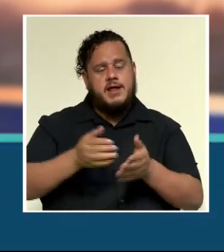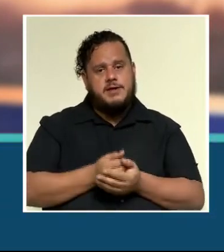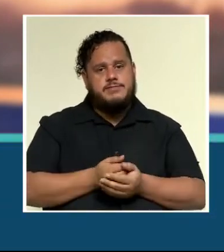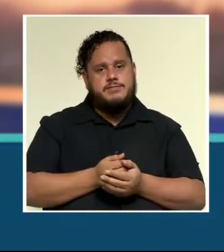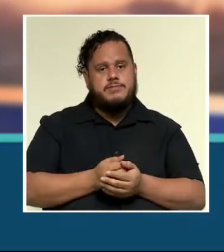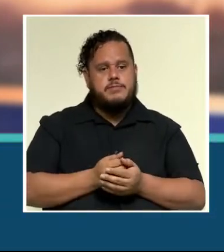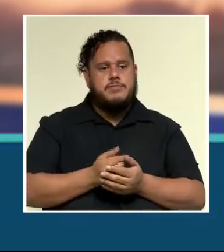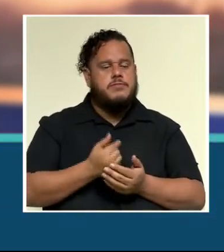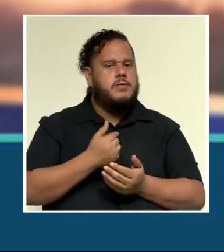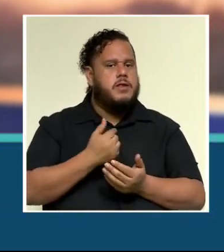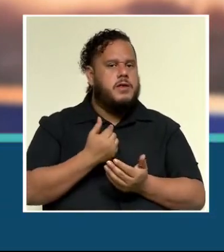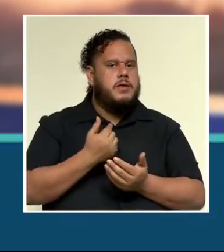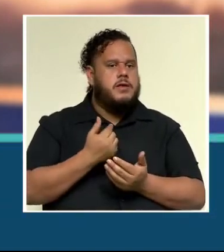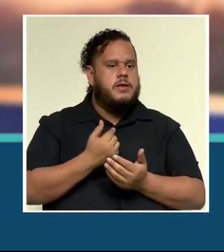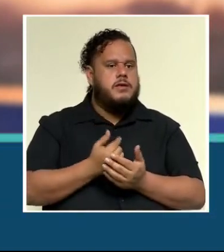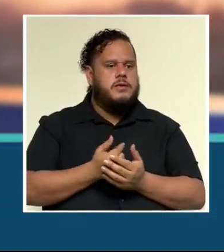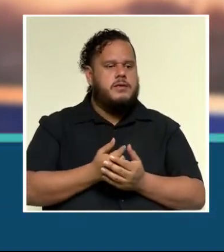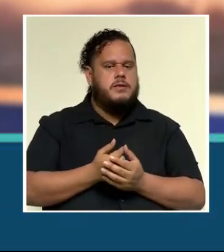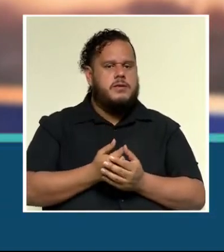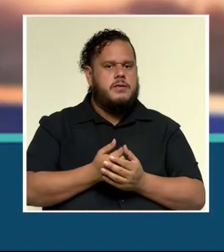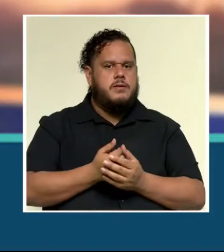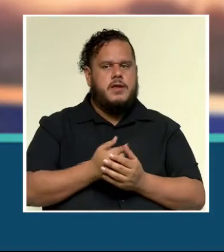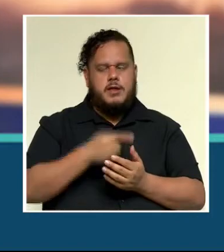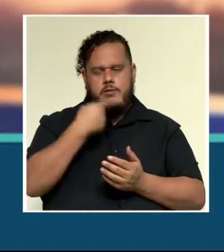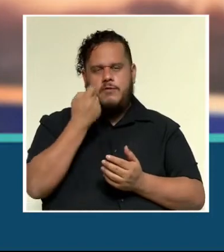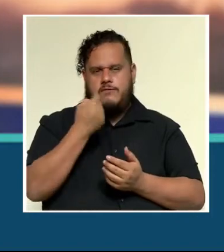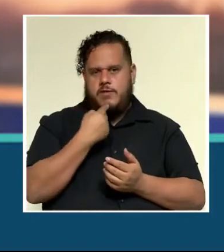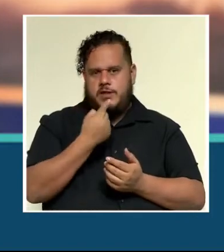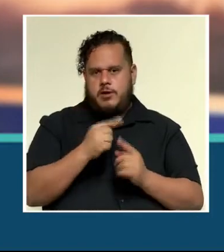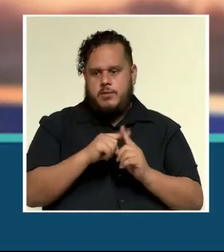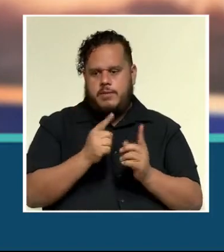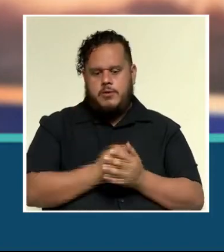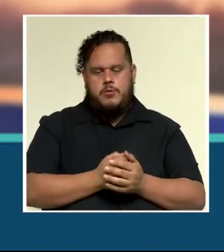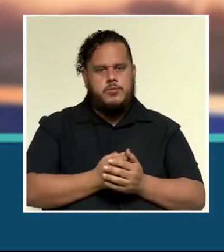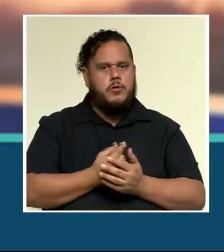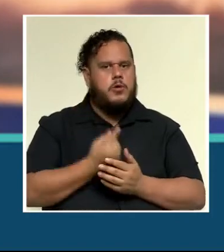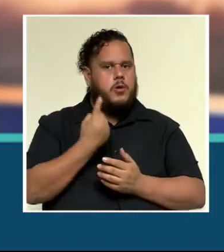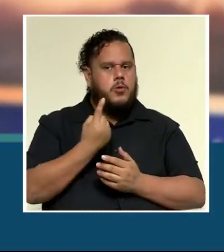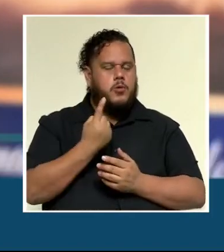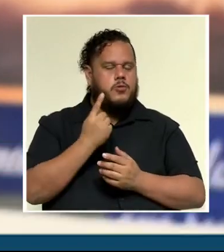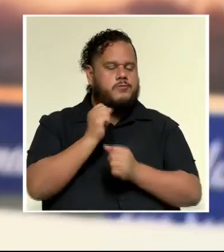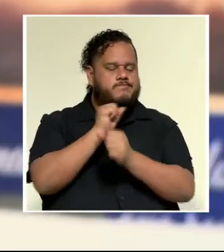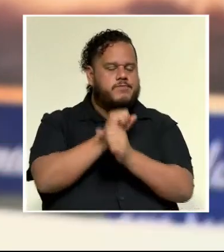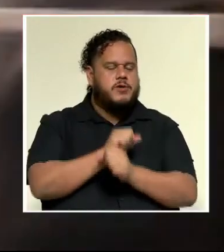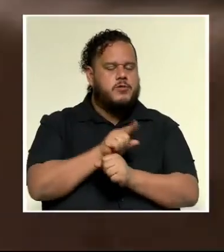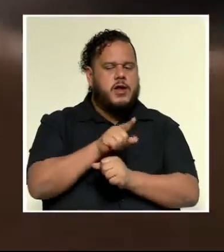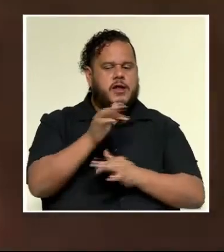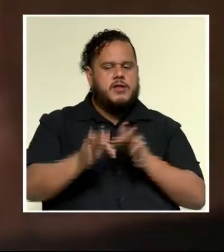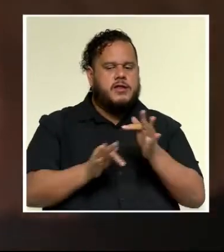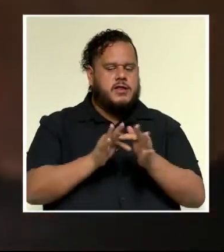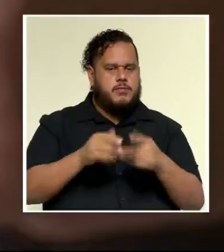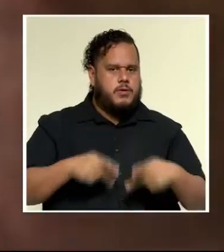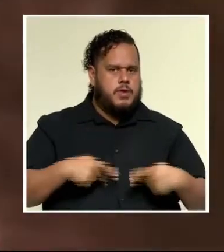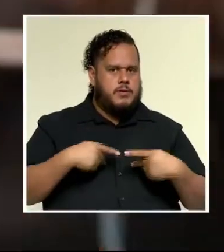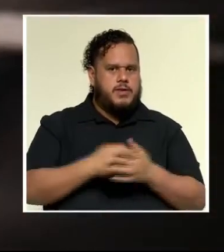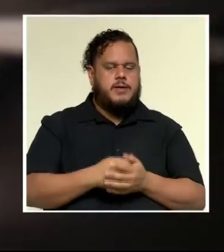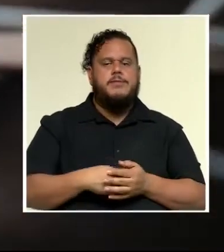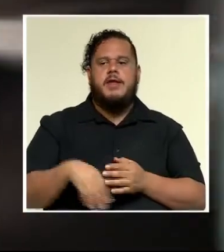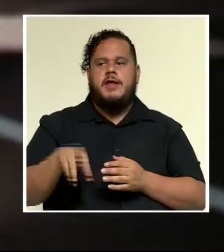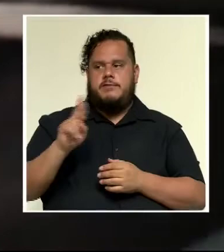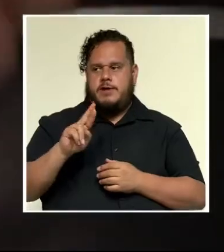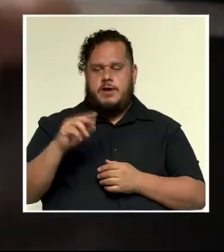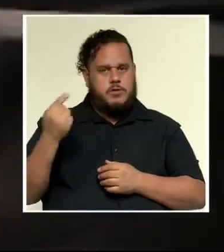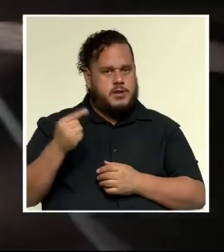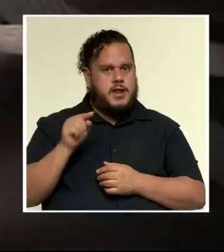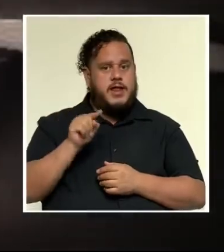Yo sé que es muy feo decirlo, pero uno se acostumbra a ese tipo de vida. Bruno González también es